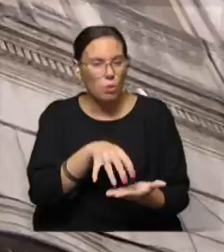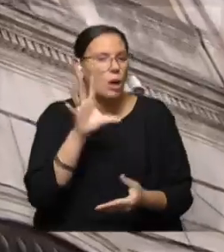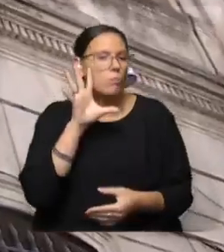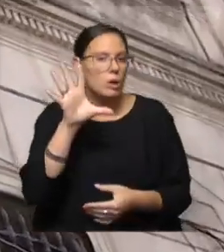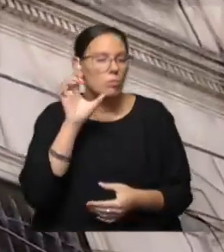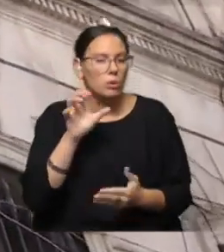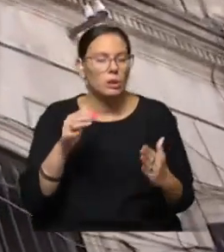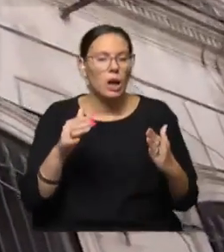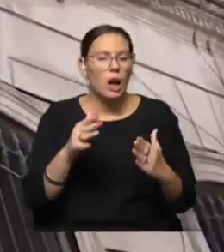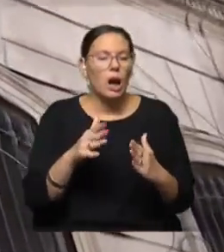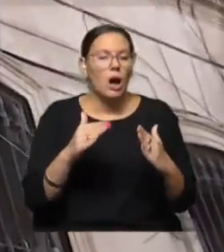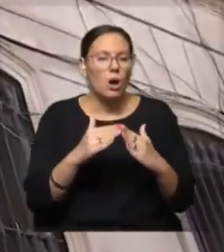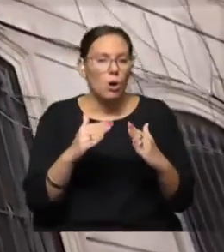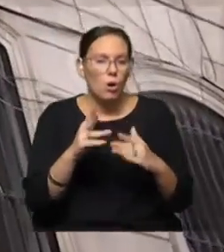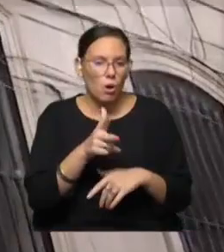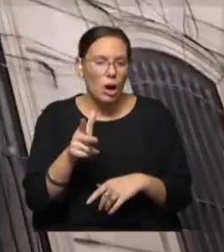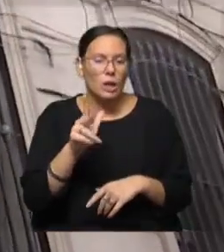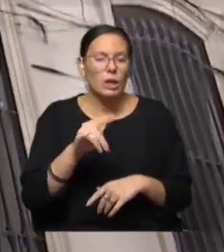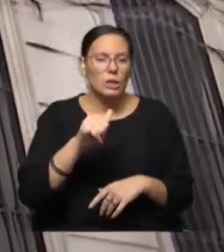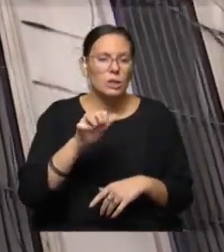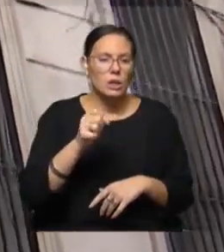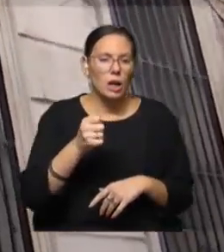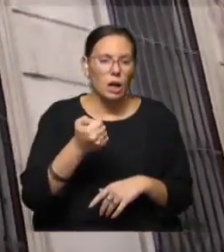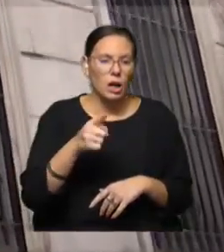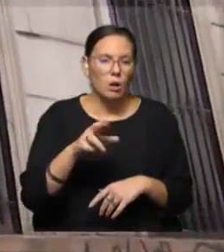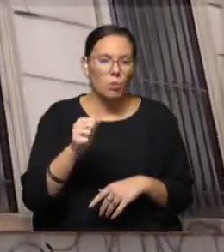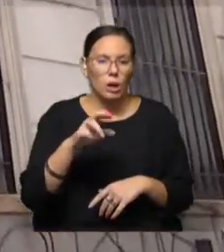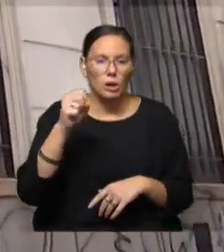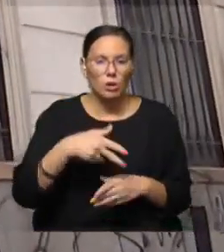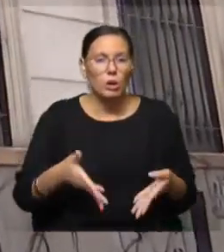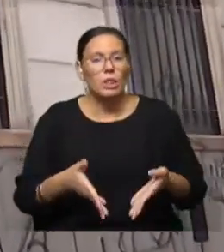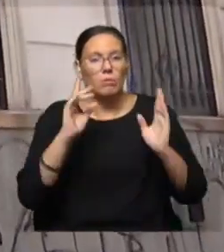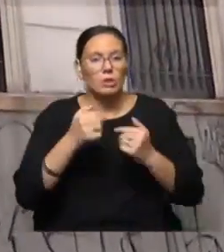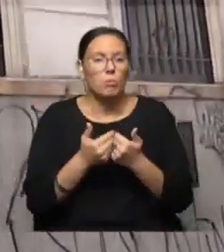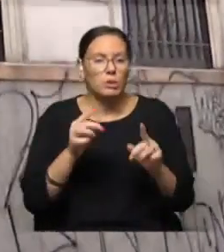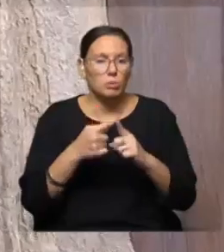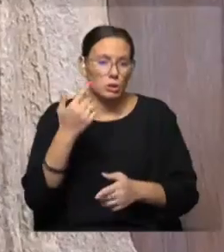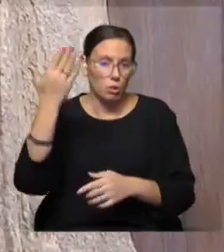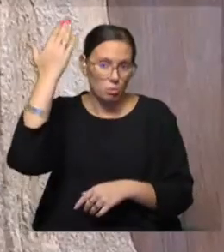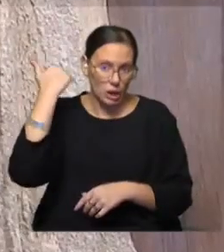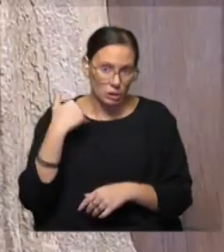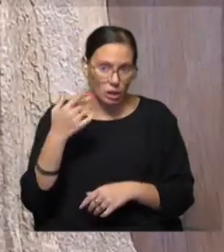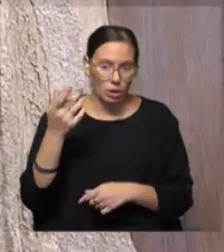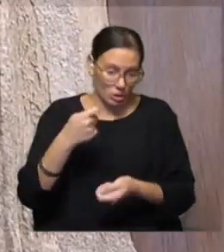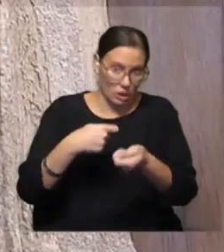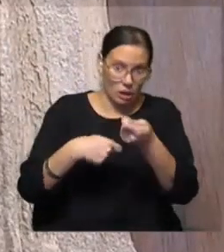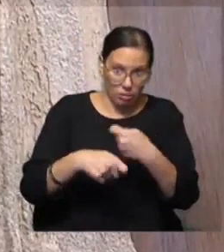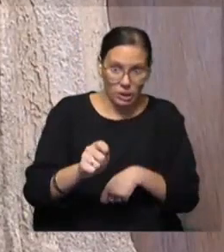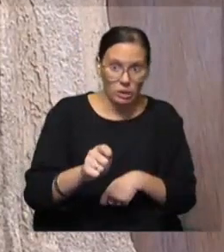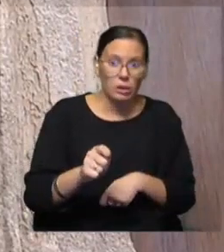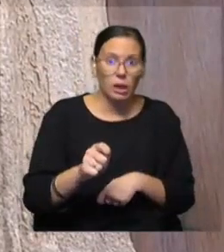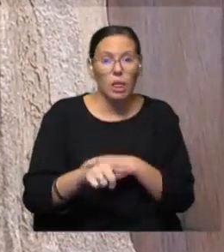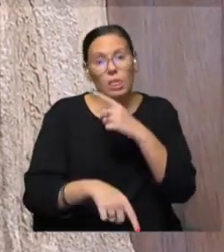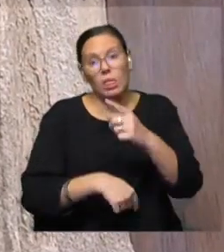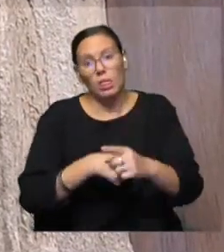el Hogar Yaguarón, hogar de mujeres, en un edificio también de principios del siglo pasado, que estaba a la venta y que, bueno,